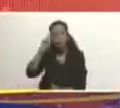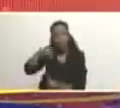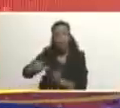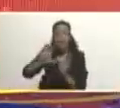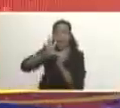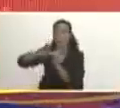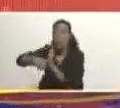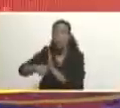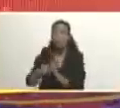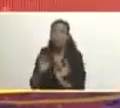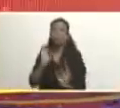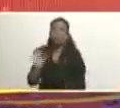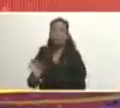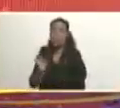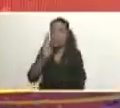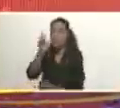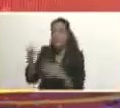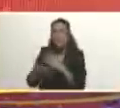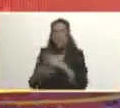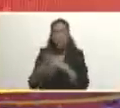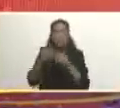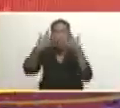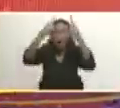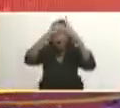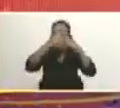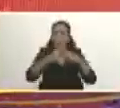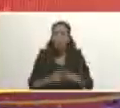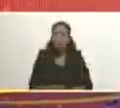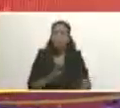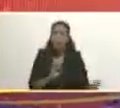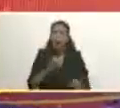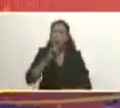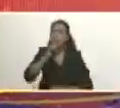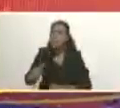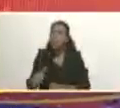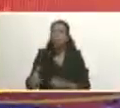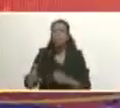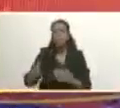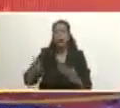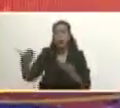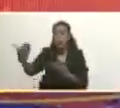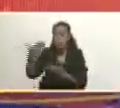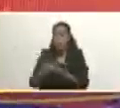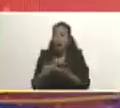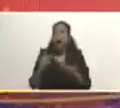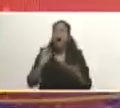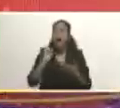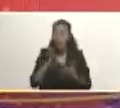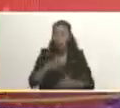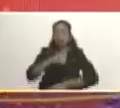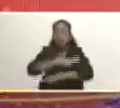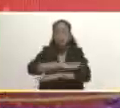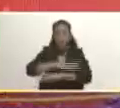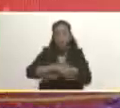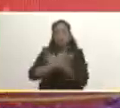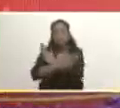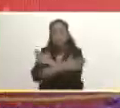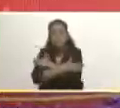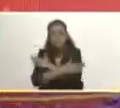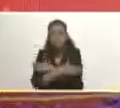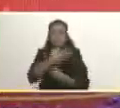corrupción, amplificando tecnológicamente los canales para la denuncia y premiando las buenas prácticas